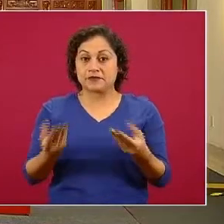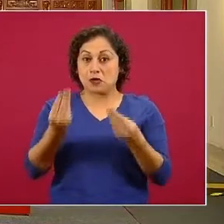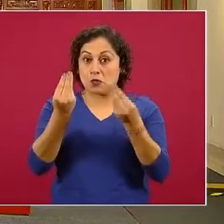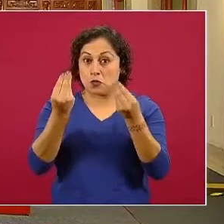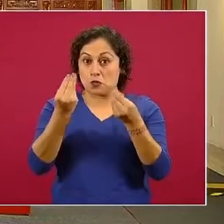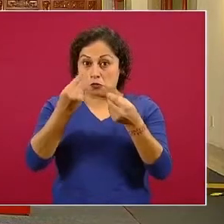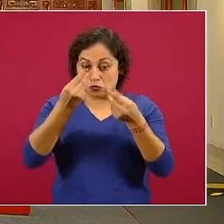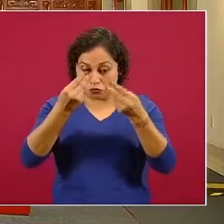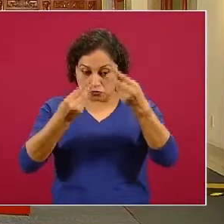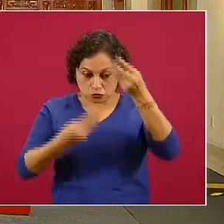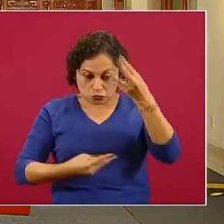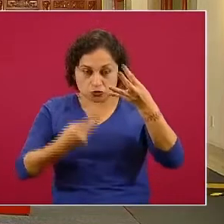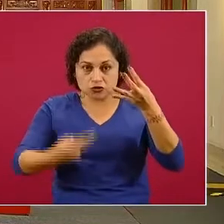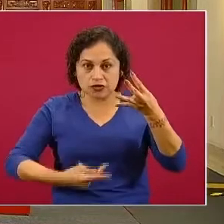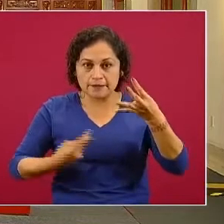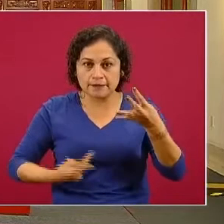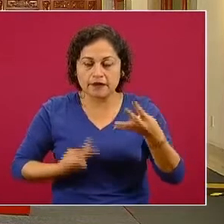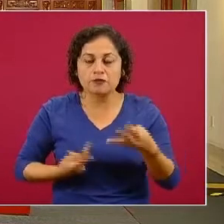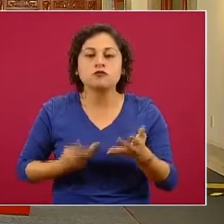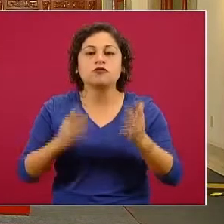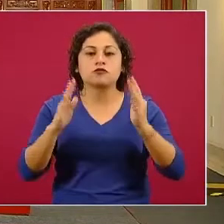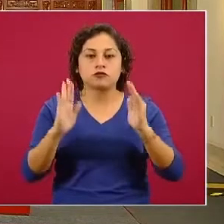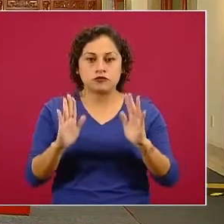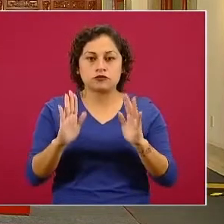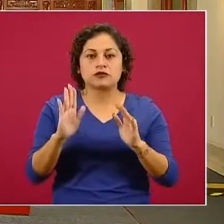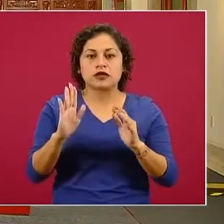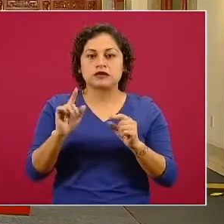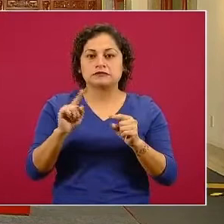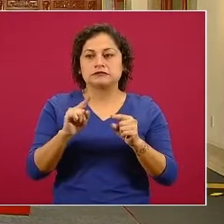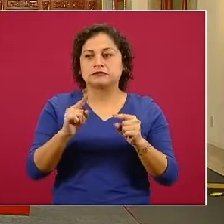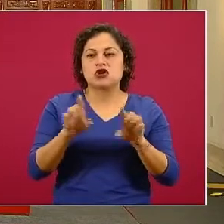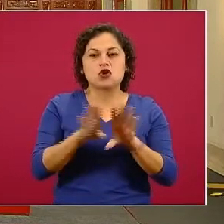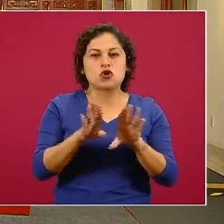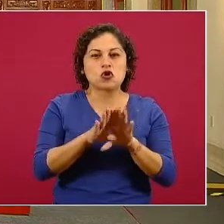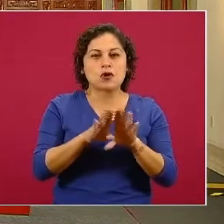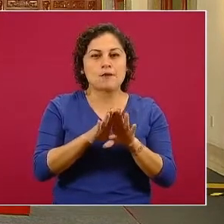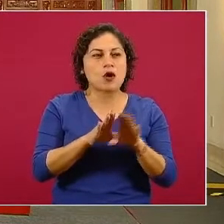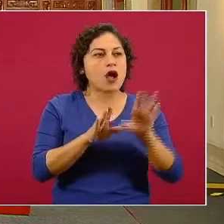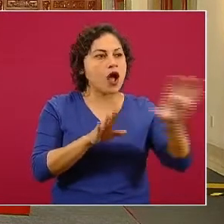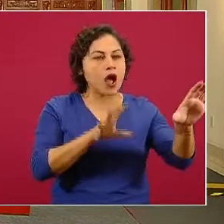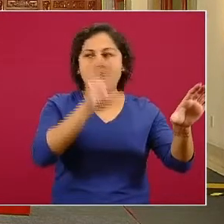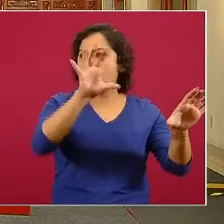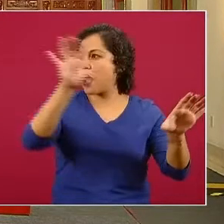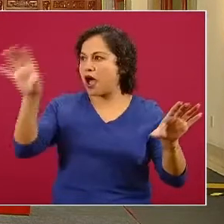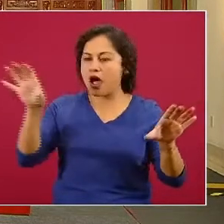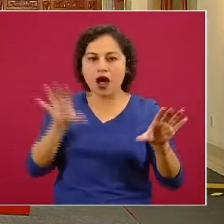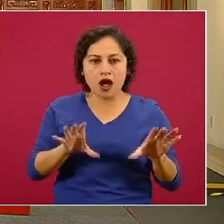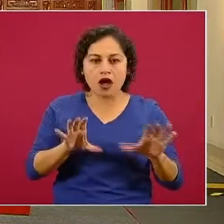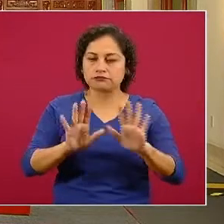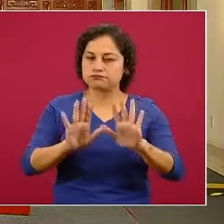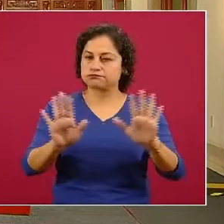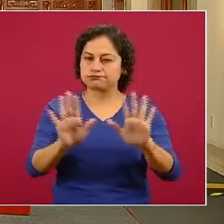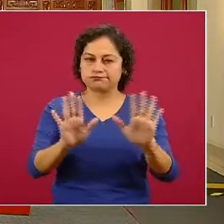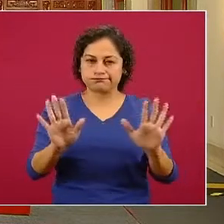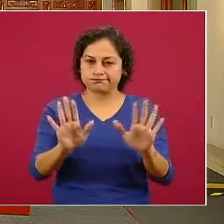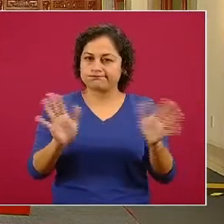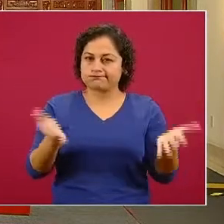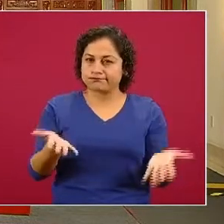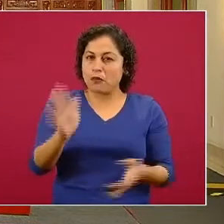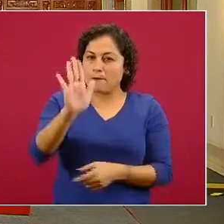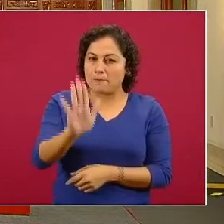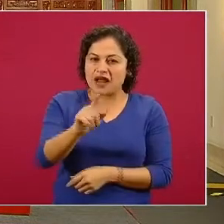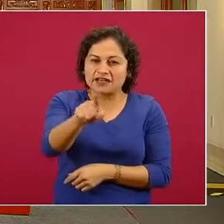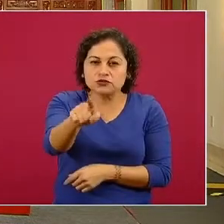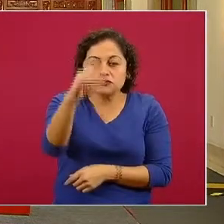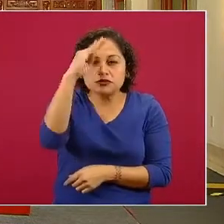la mesa y al ponerlas sueltas quizá revela esa impresión que tiene de que son